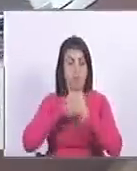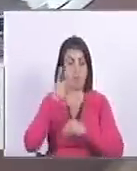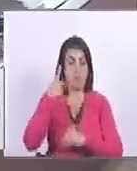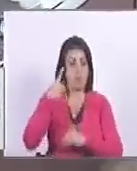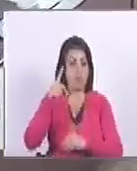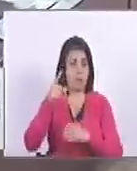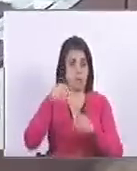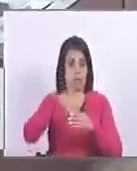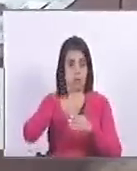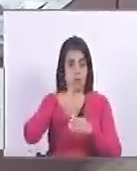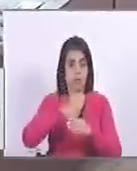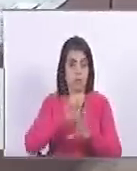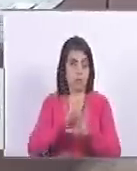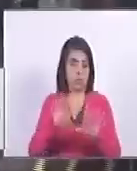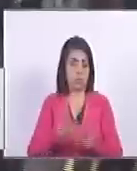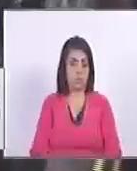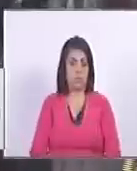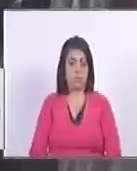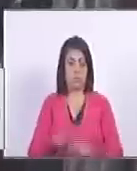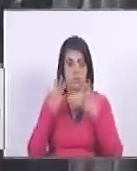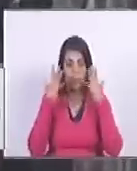voto.